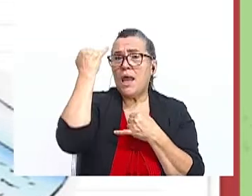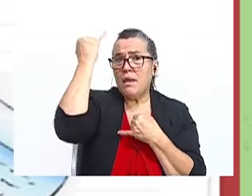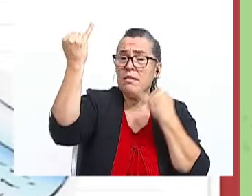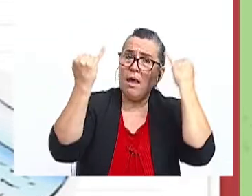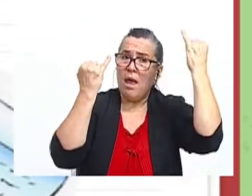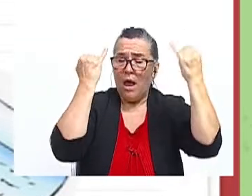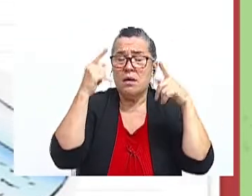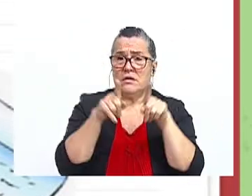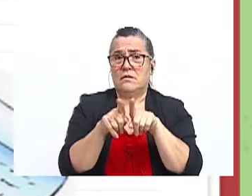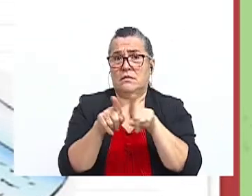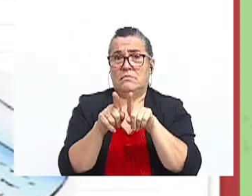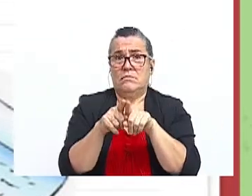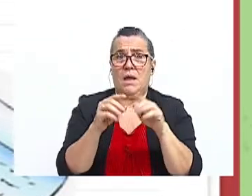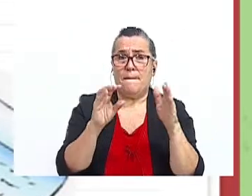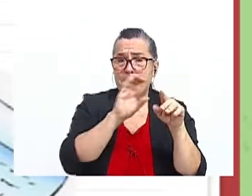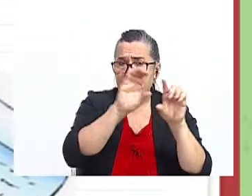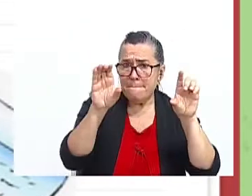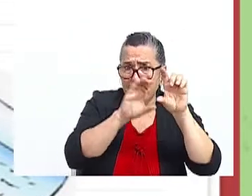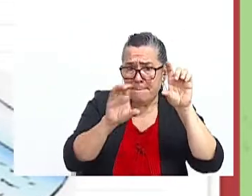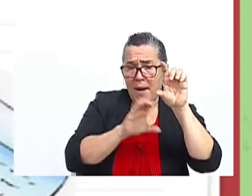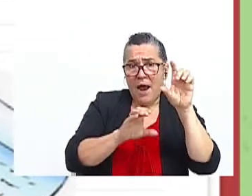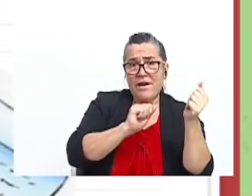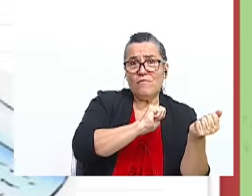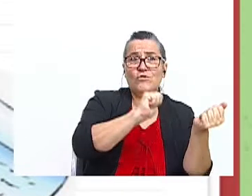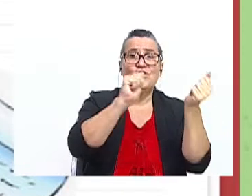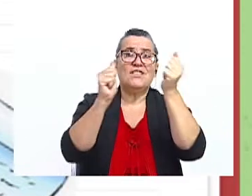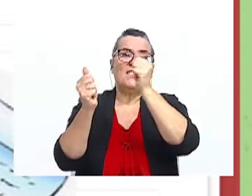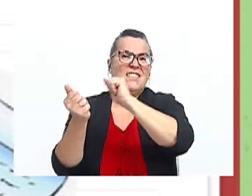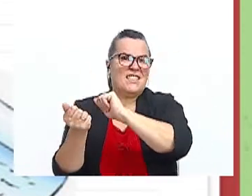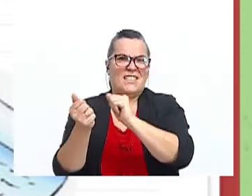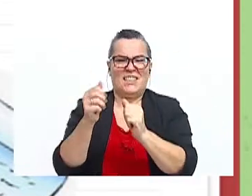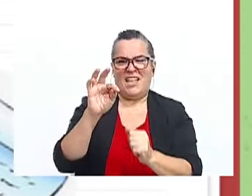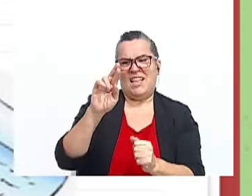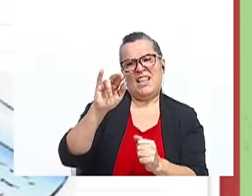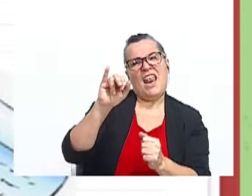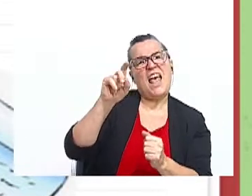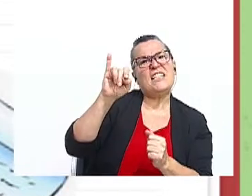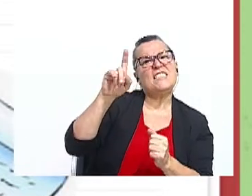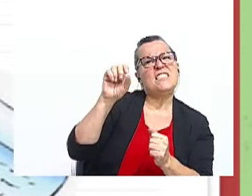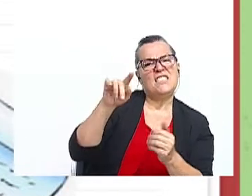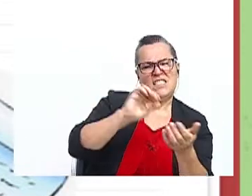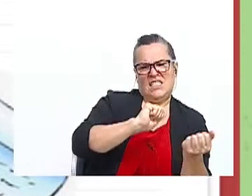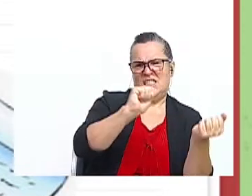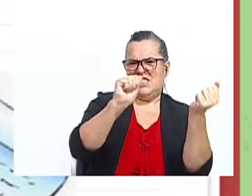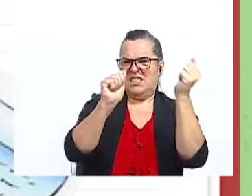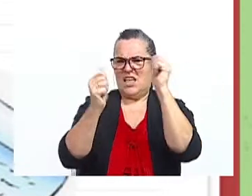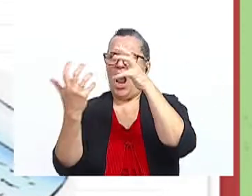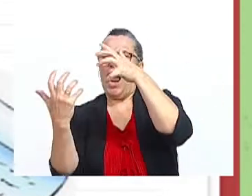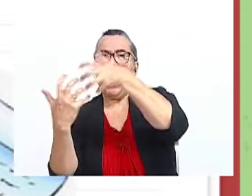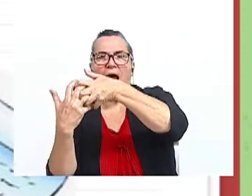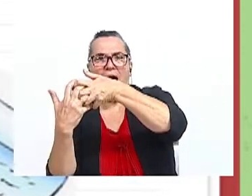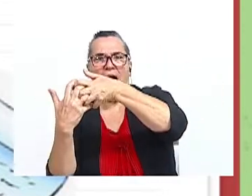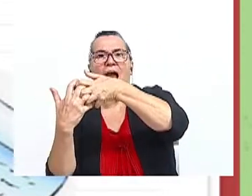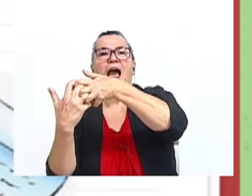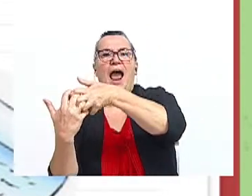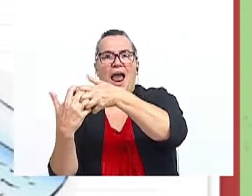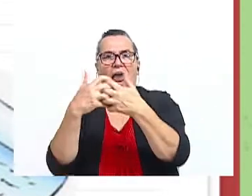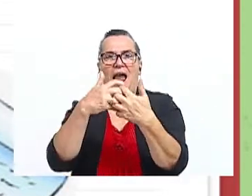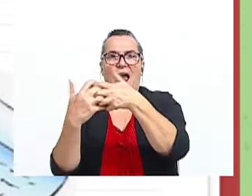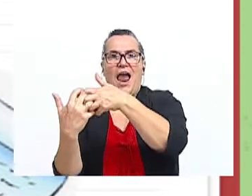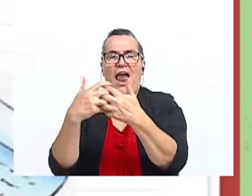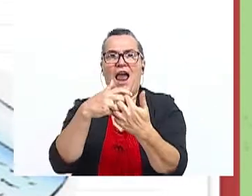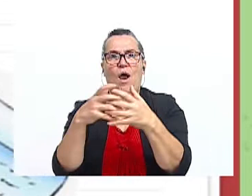o incluso párrafos de transición. Esto para darle coherencia y unidad al